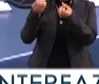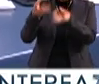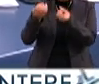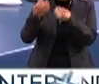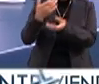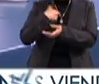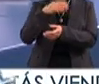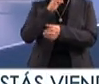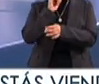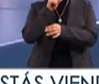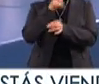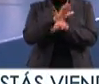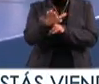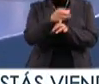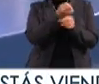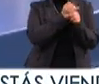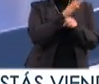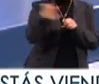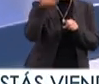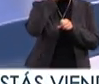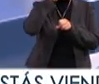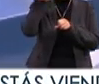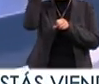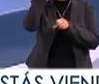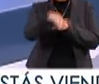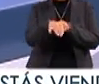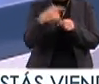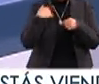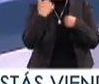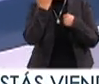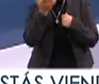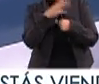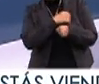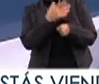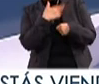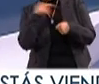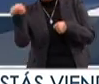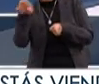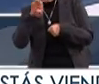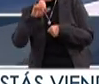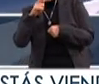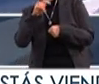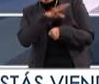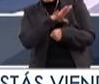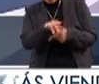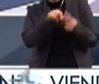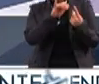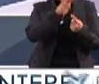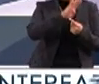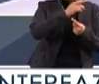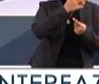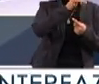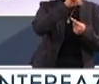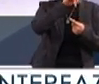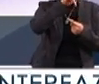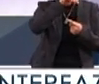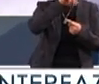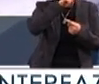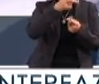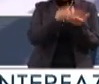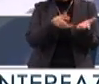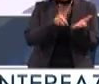falta de información por parte de papás a dónde quiero que mi hijo vaya a un bachillerato general a un bachillerato bivalente